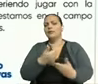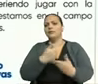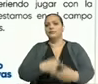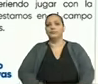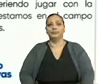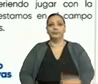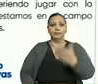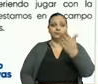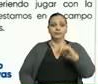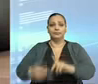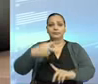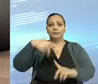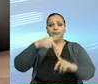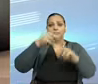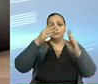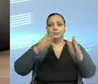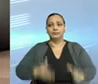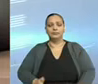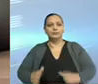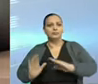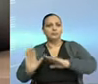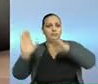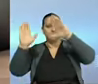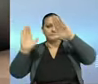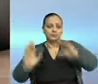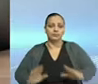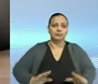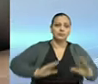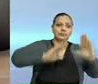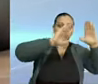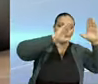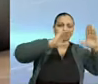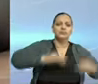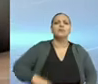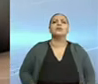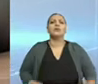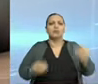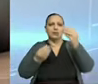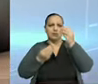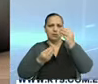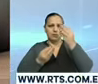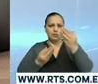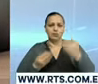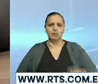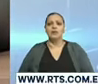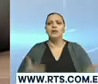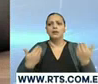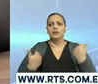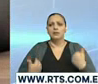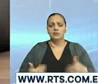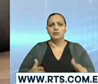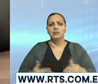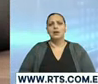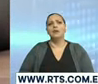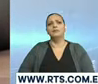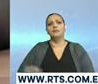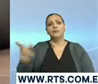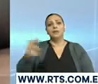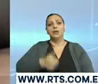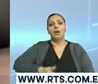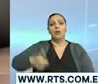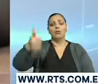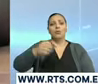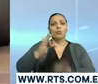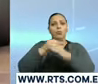de la institución que lidera. He dispuesto la inmediata desvinculación de este gobierno provincial del funcionario que hizo el informe que motivó